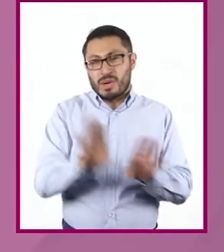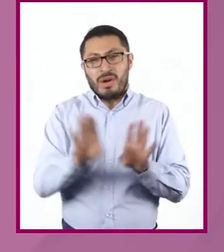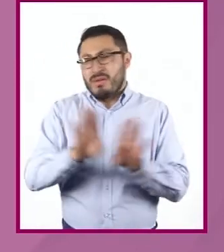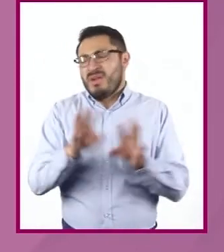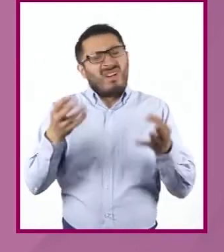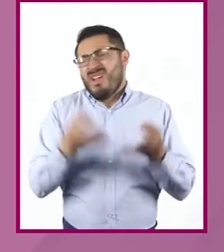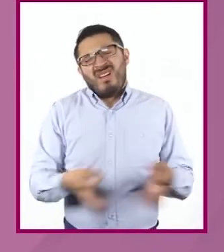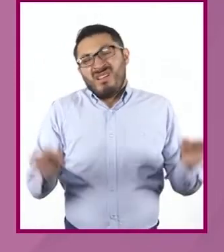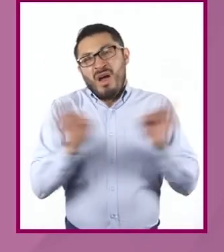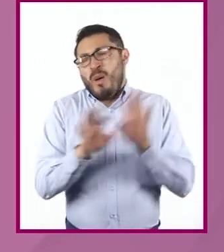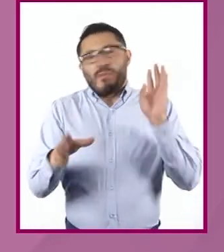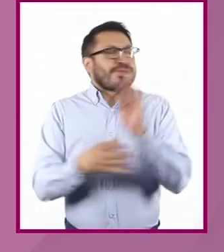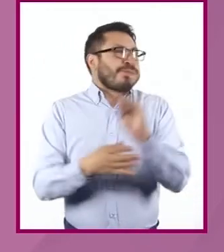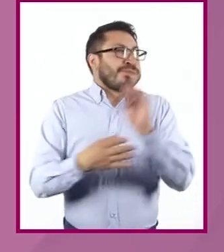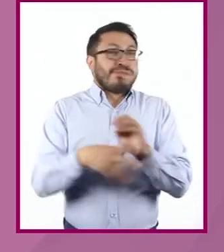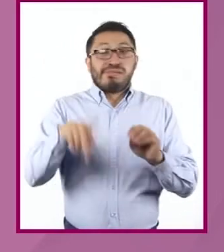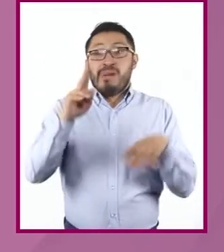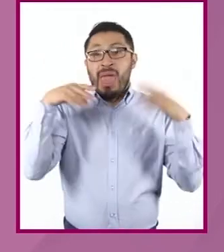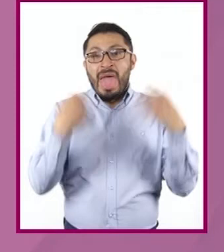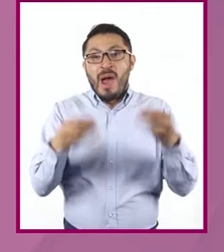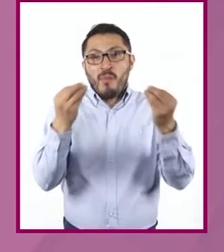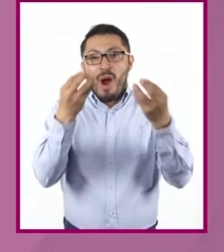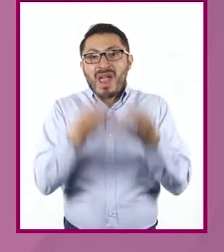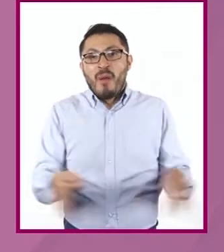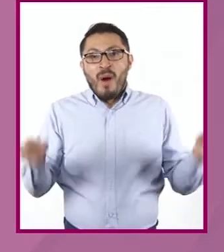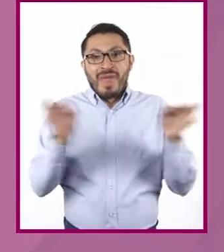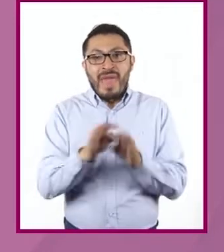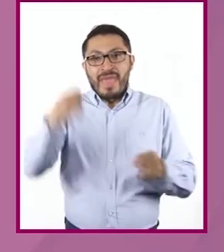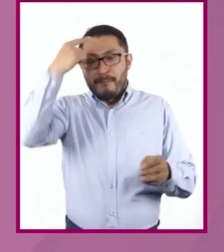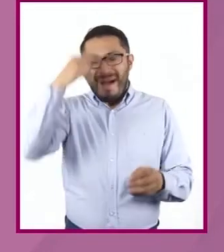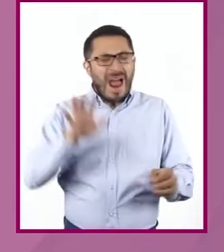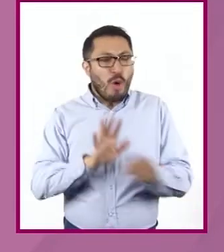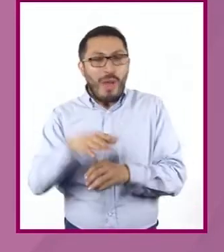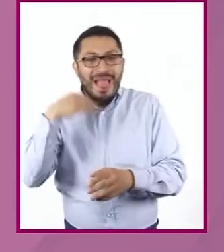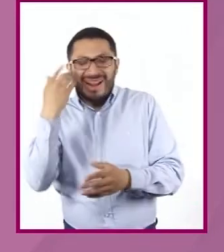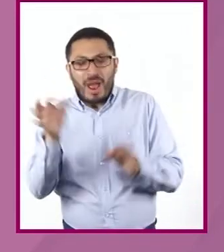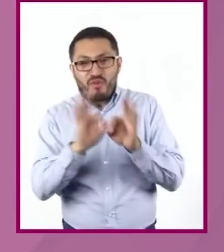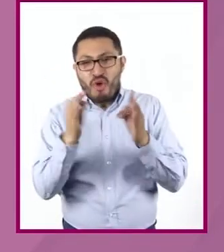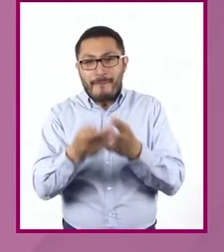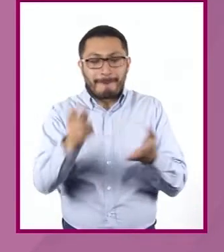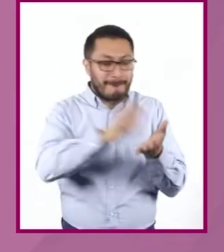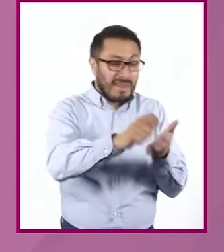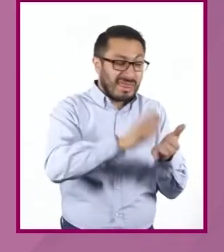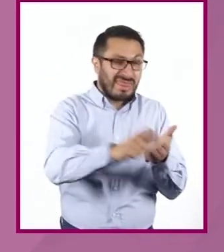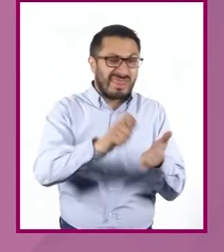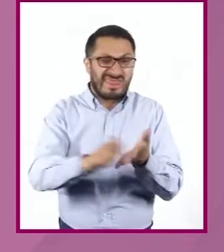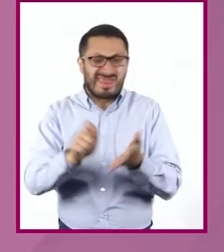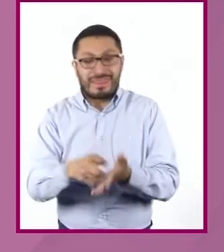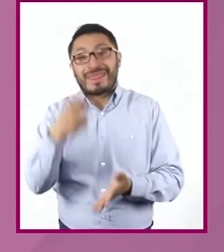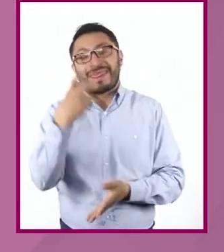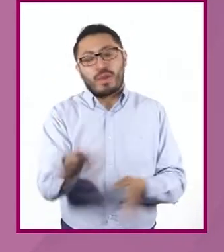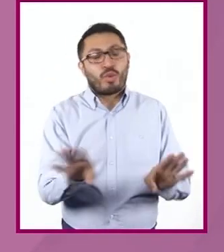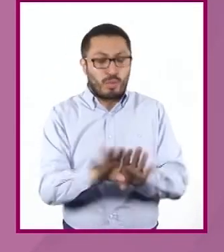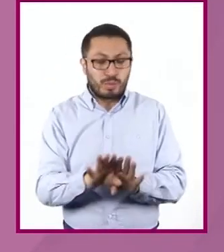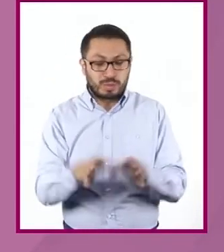menos importantes, son esenciales dentro de cualquier texto, ya que permiten